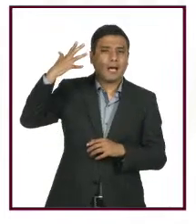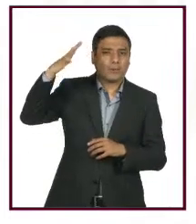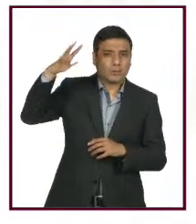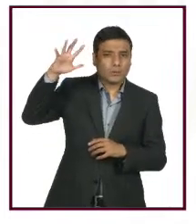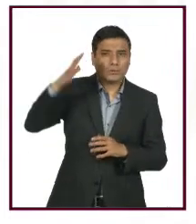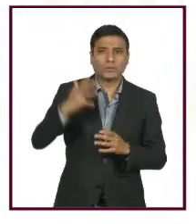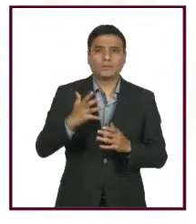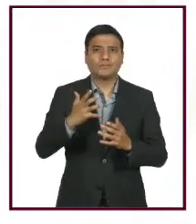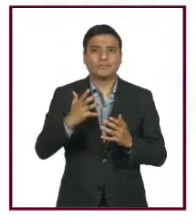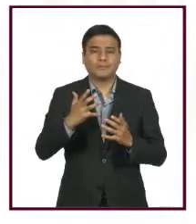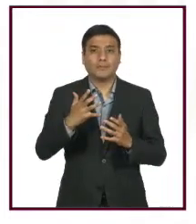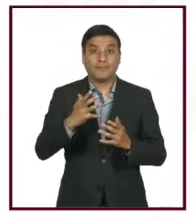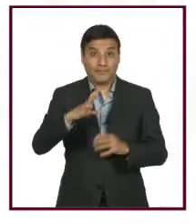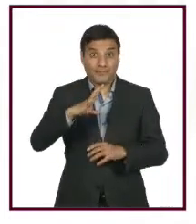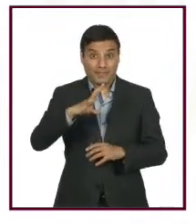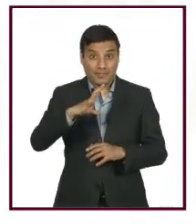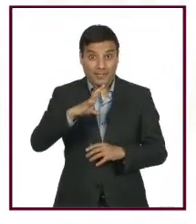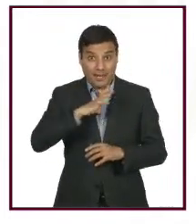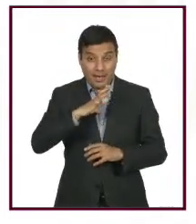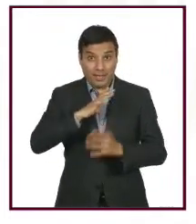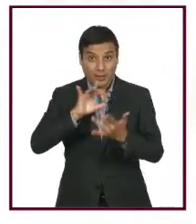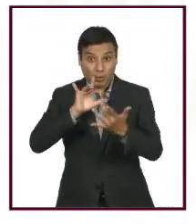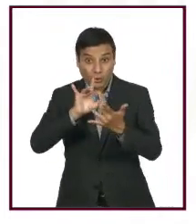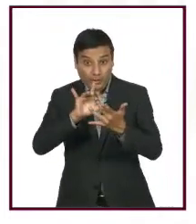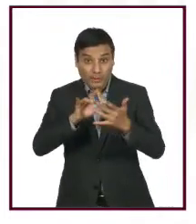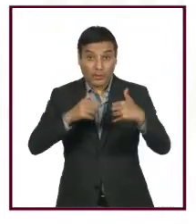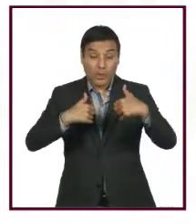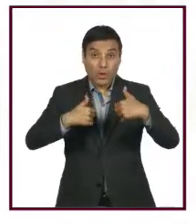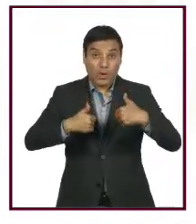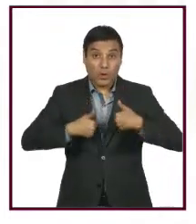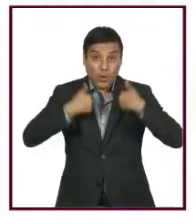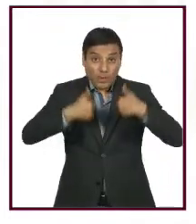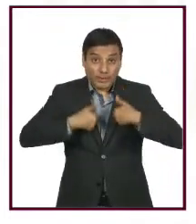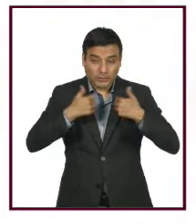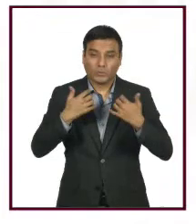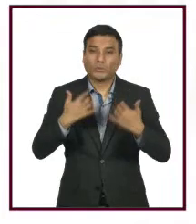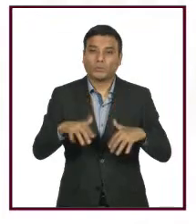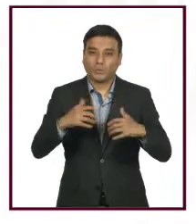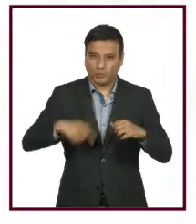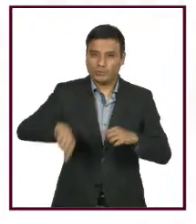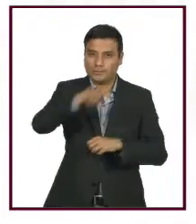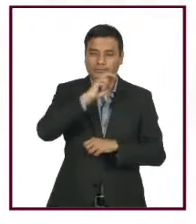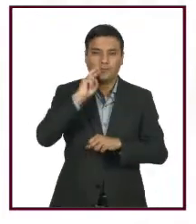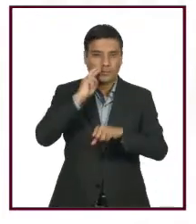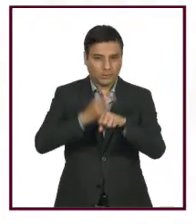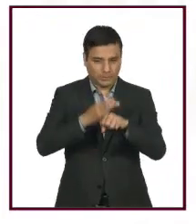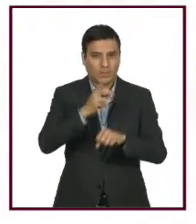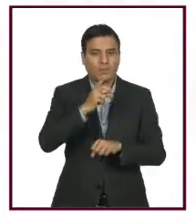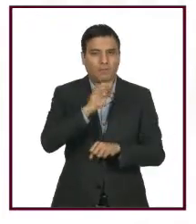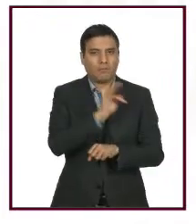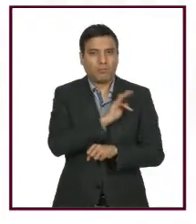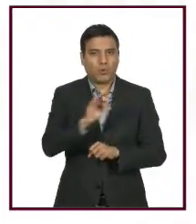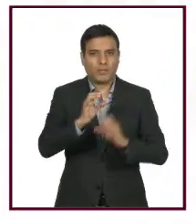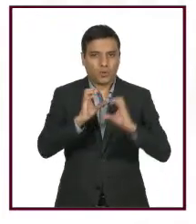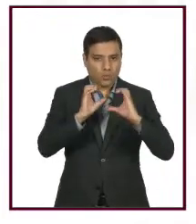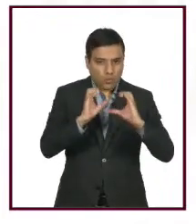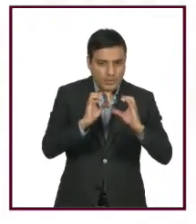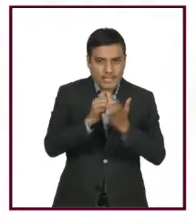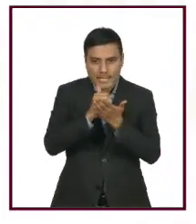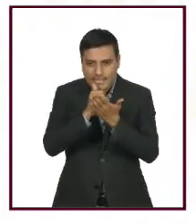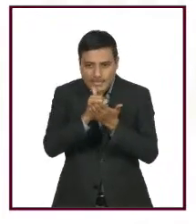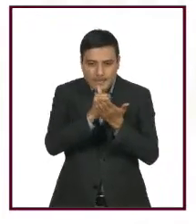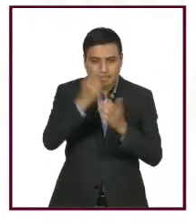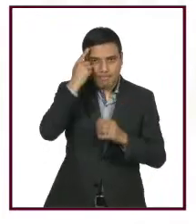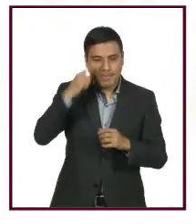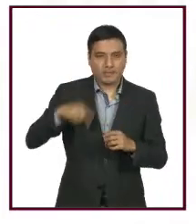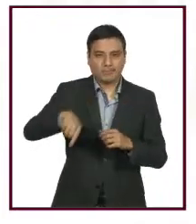con las y los adolescentes tiene un factor pues primordial para la prevención y la intervención oportuna